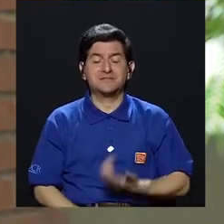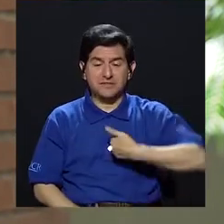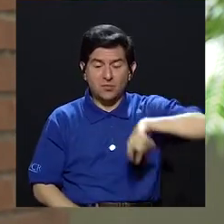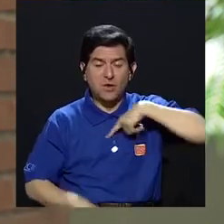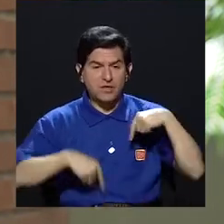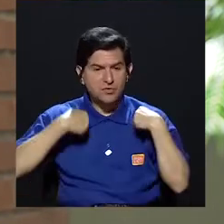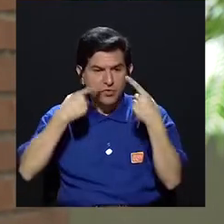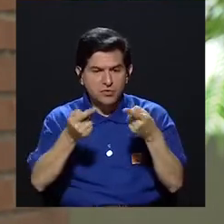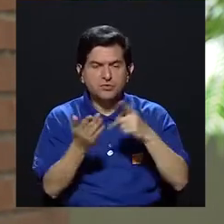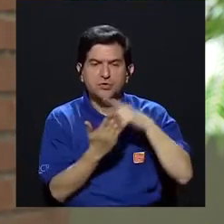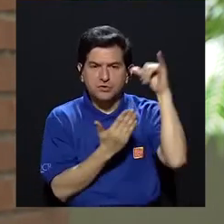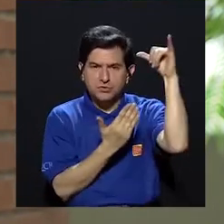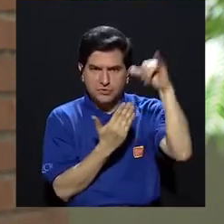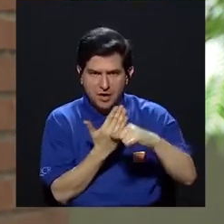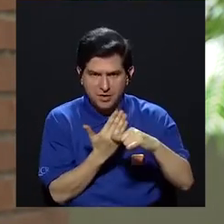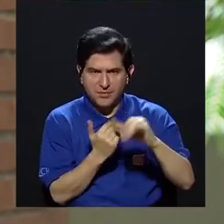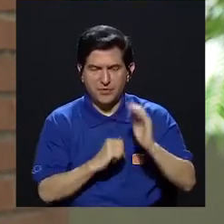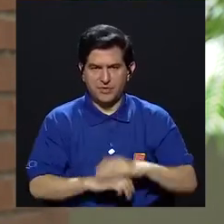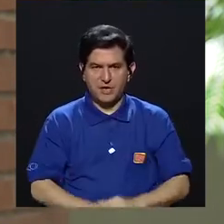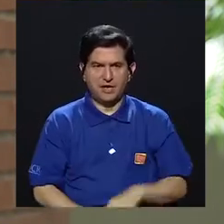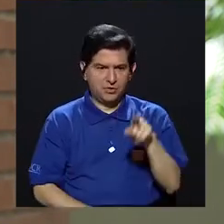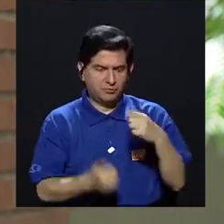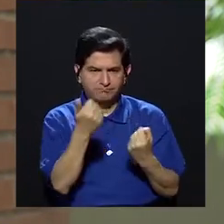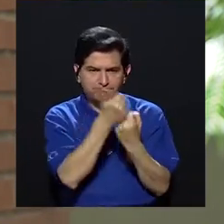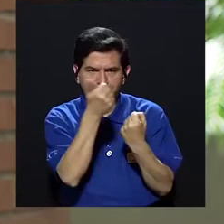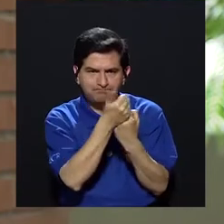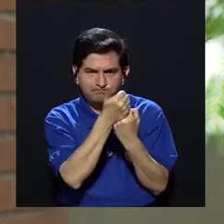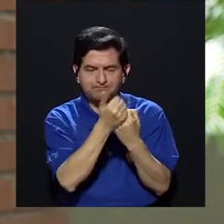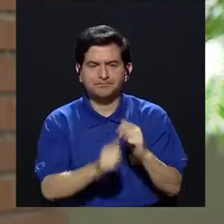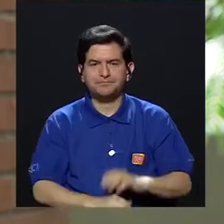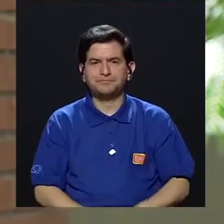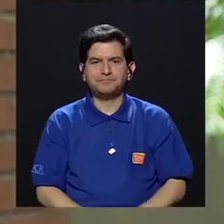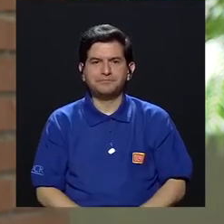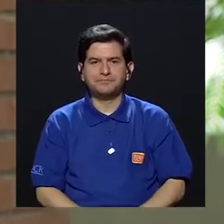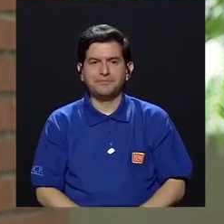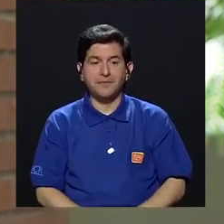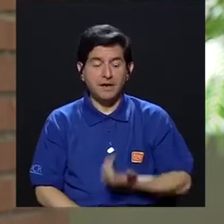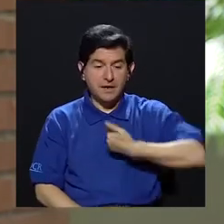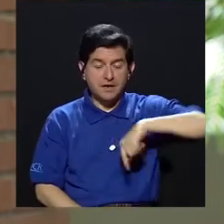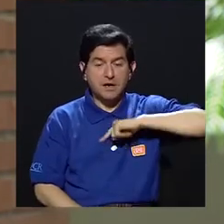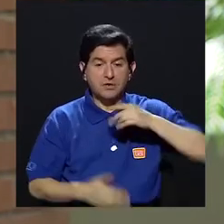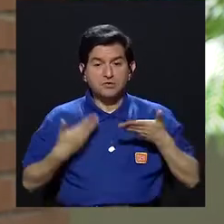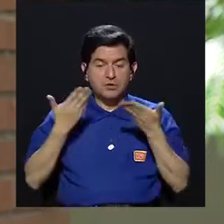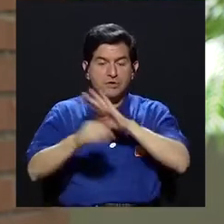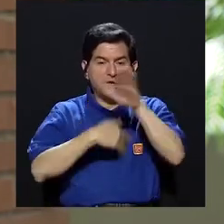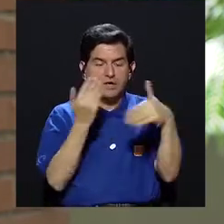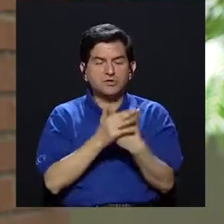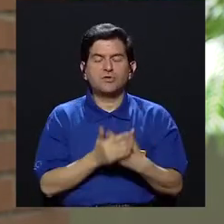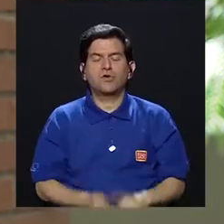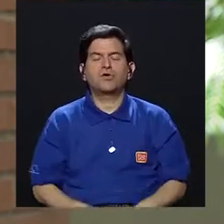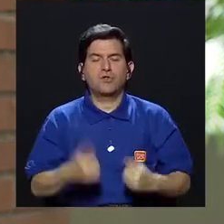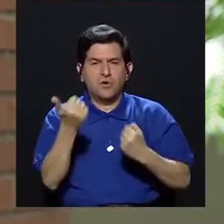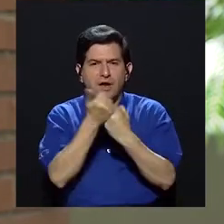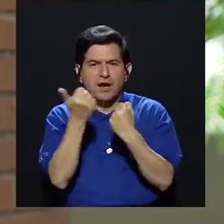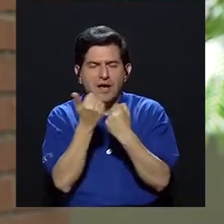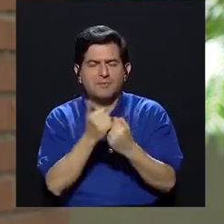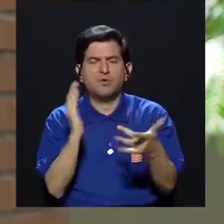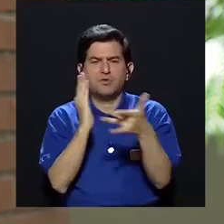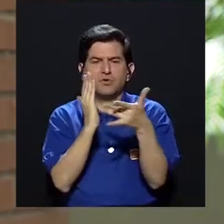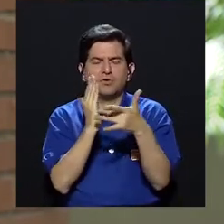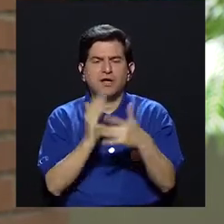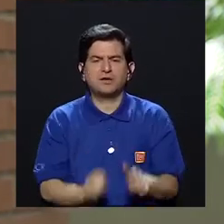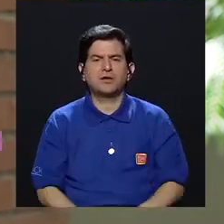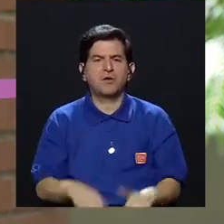vez que vamos a un proyecto que apoyamos, que le dimos toda la asistencia técnica y la